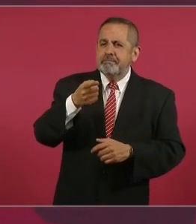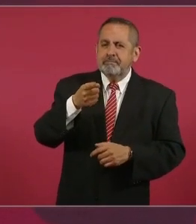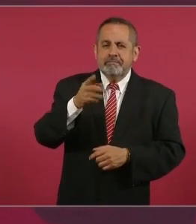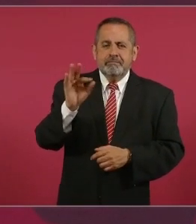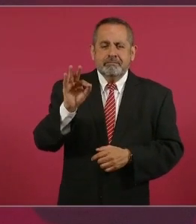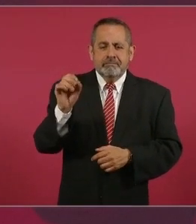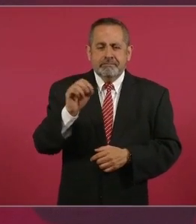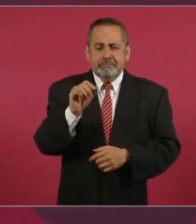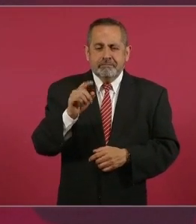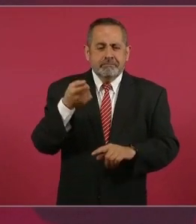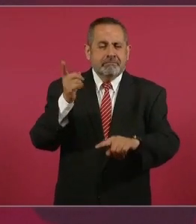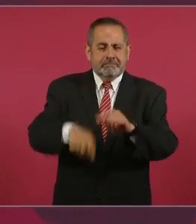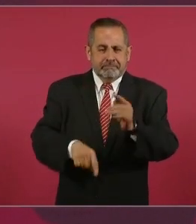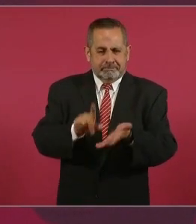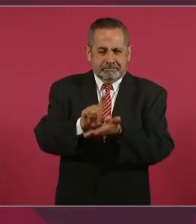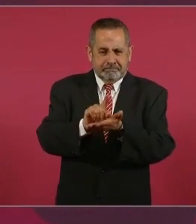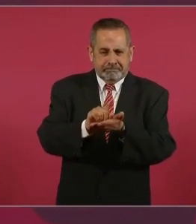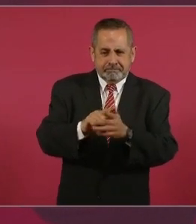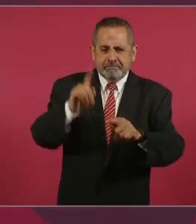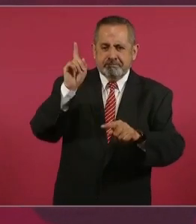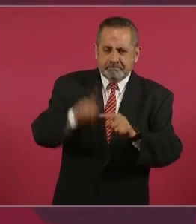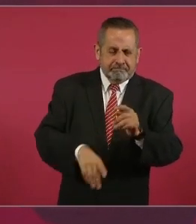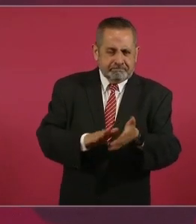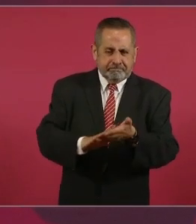a Fox